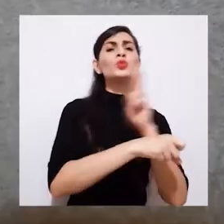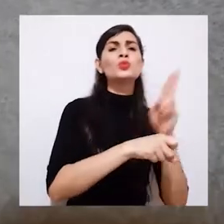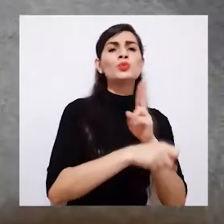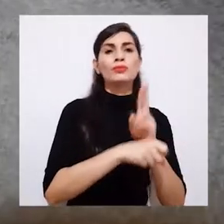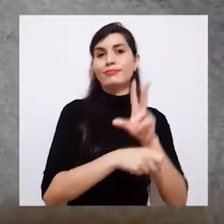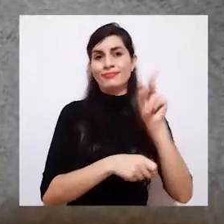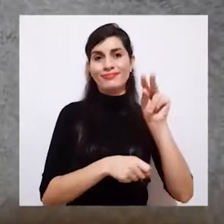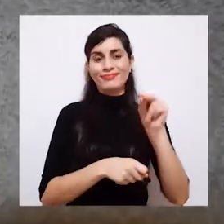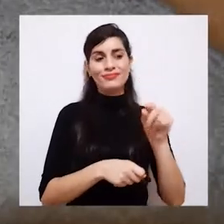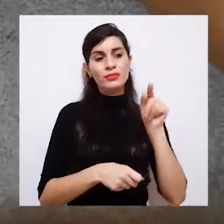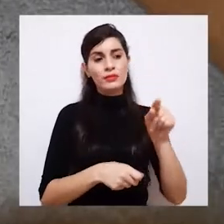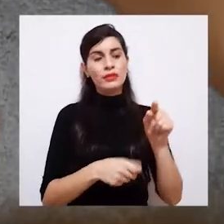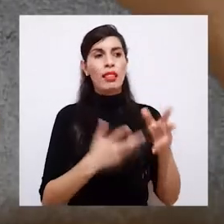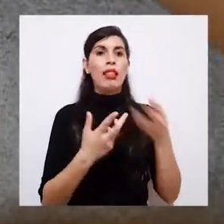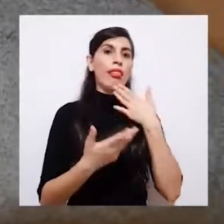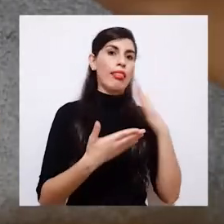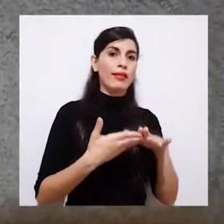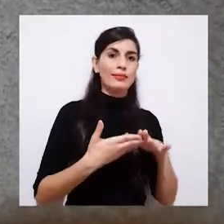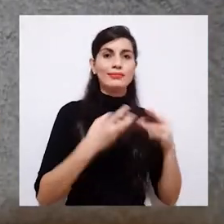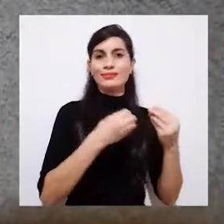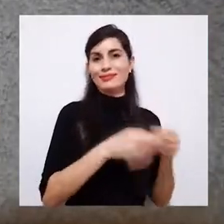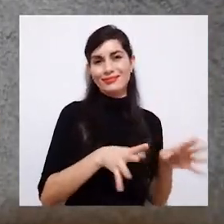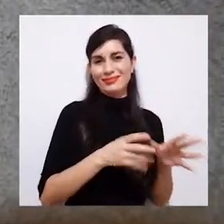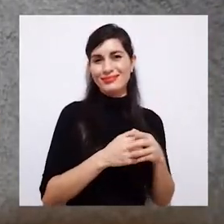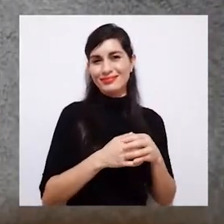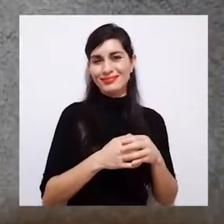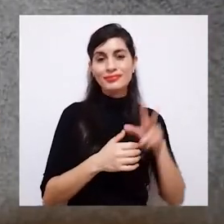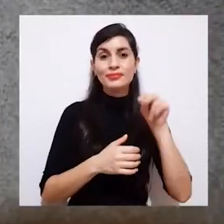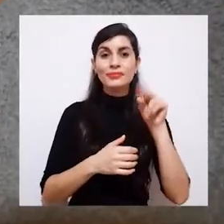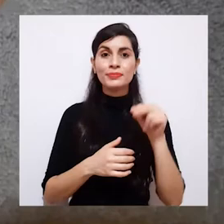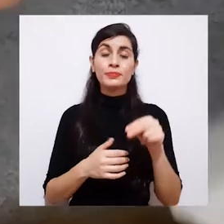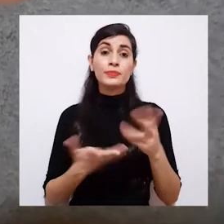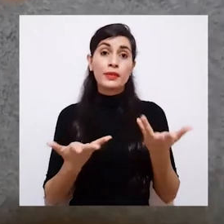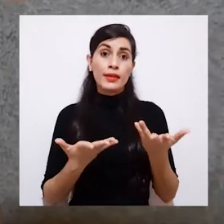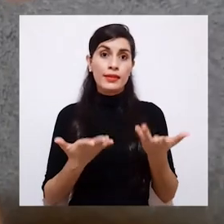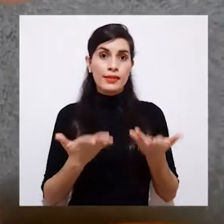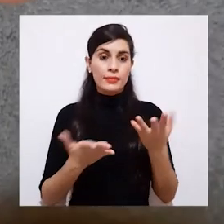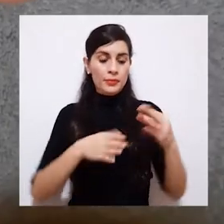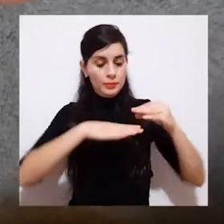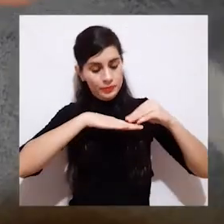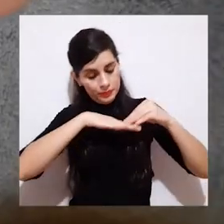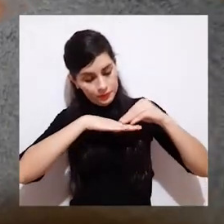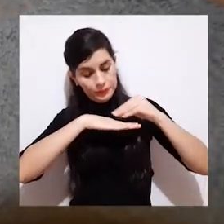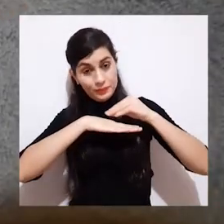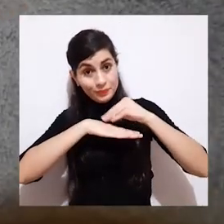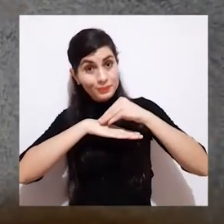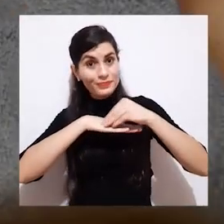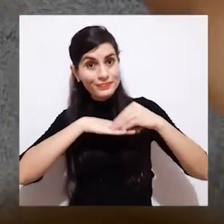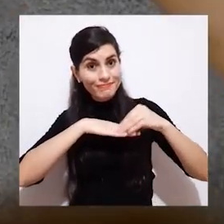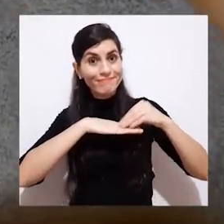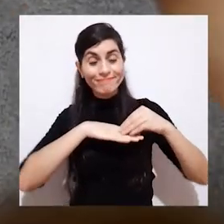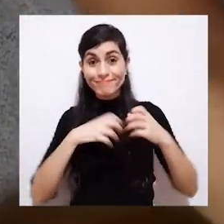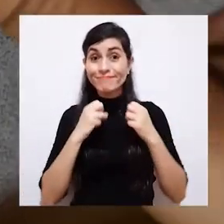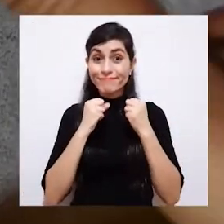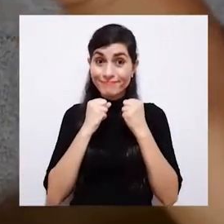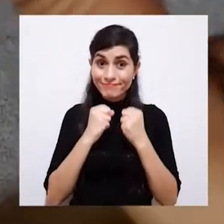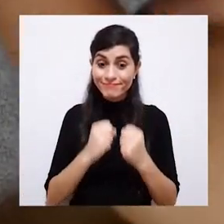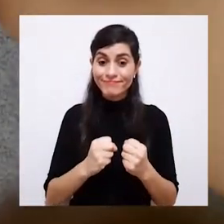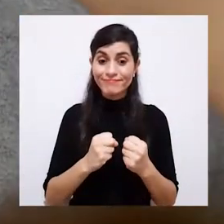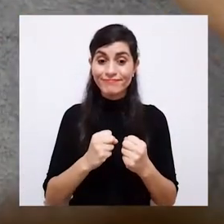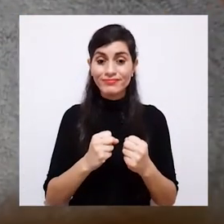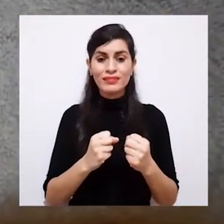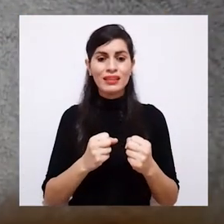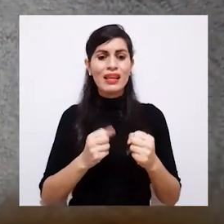no vayan a dañar sus brochas o sus esponjas. También les quiero mencionar de que el látex sí es un poquito fuerte, así que puede